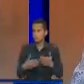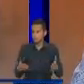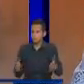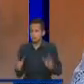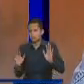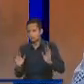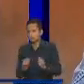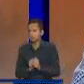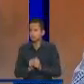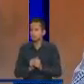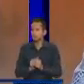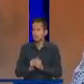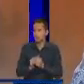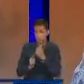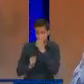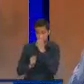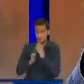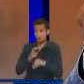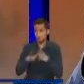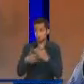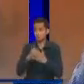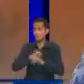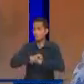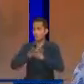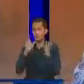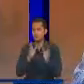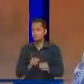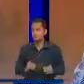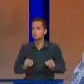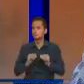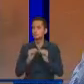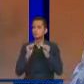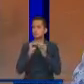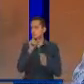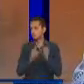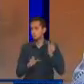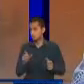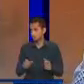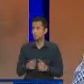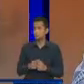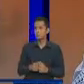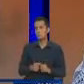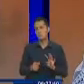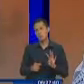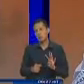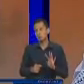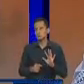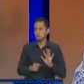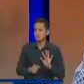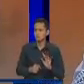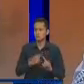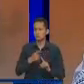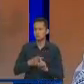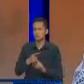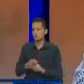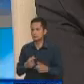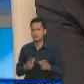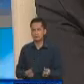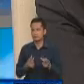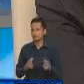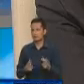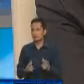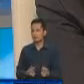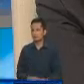que han demostrado que tienen un aumento en la producción, hasta 4 o 5 veces más, ¿no? Entonces, pero el mundo